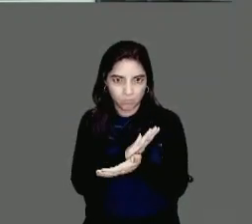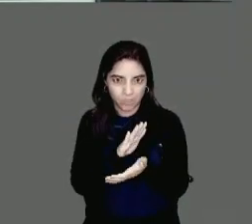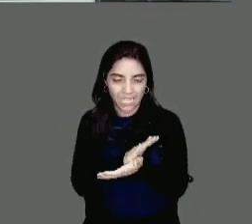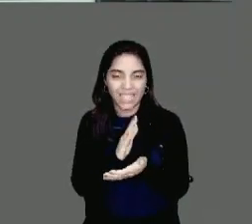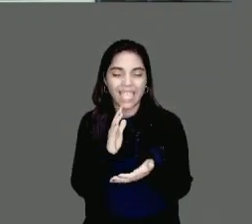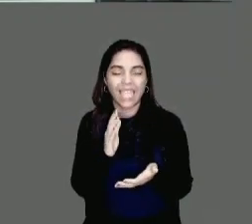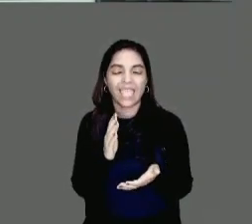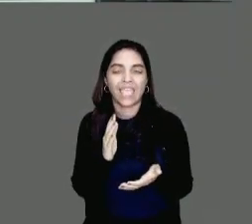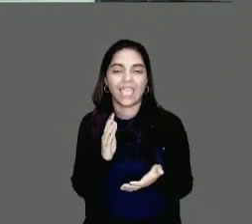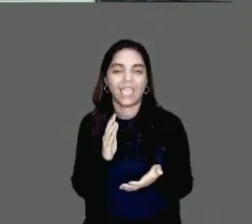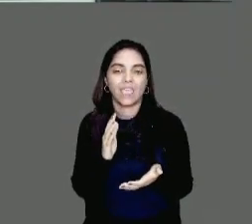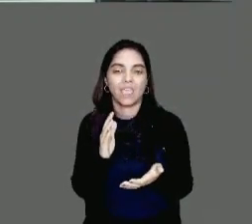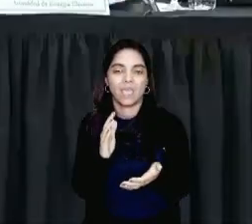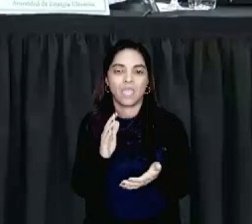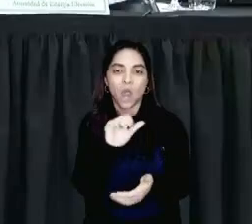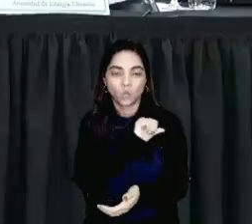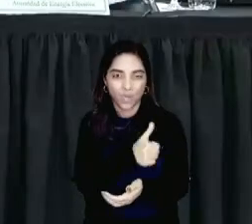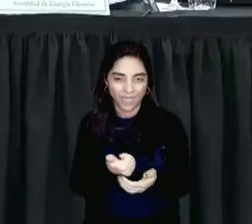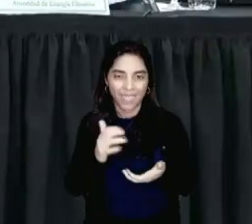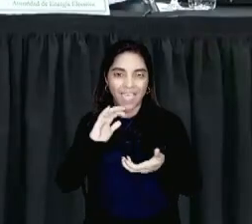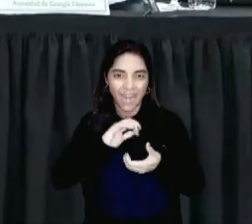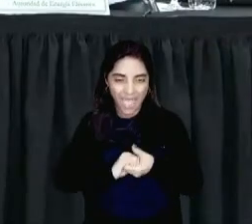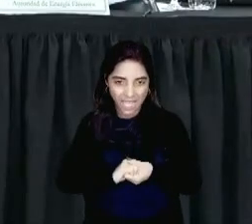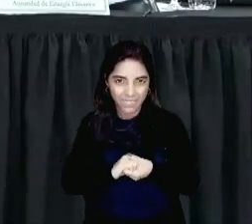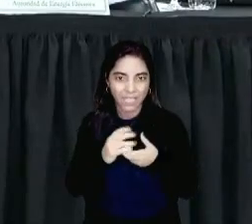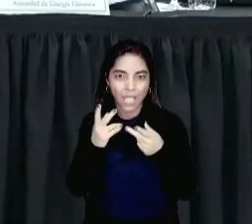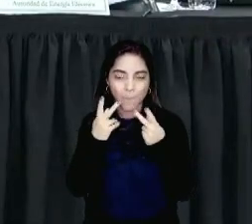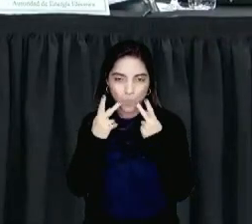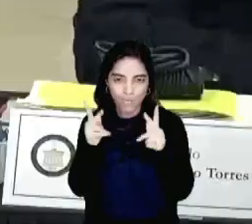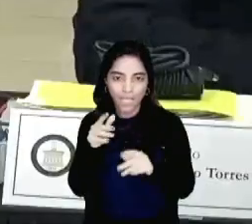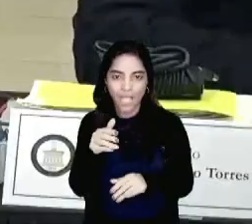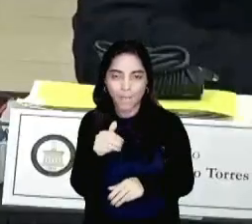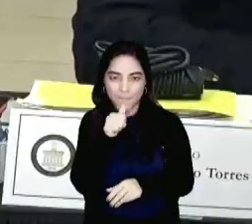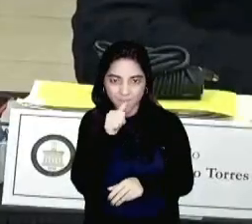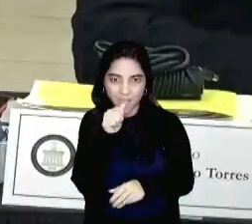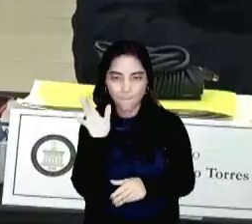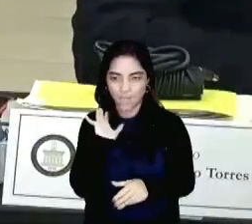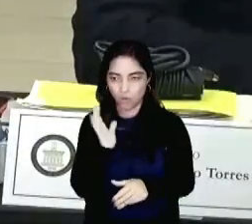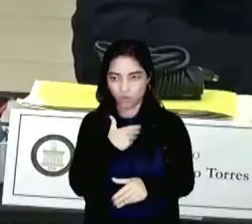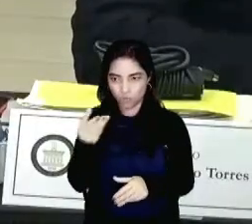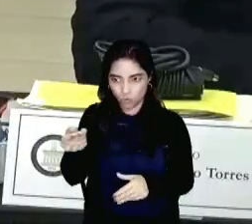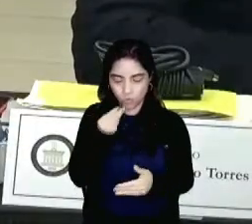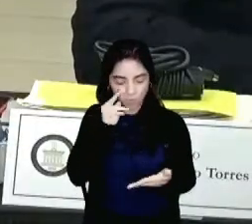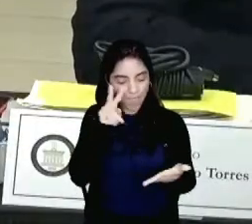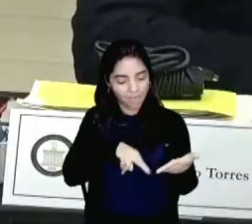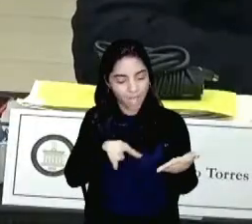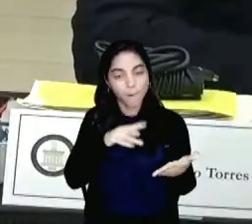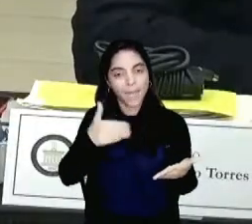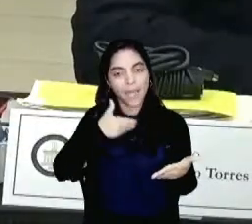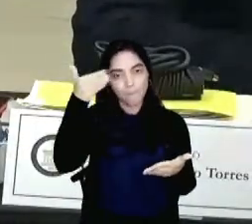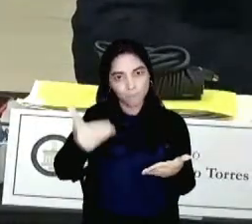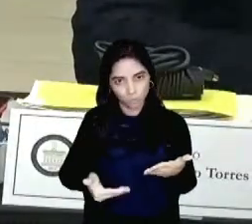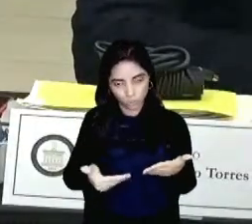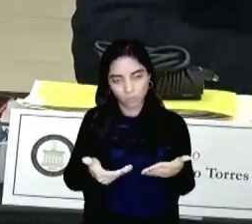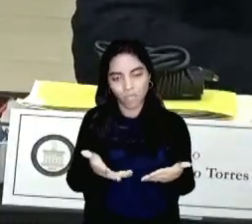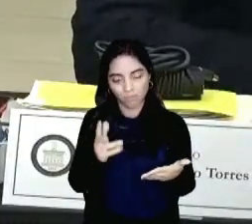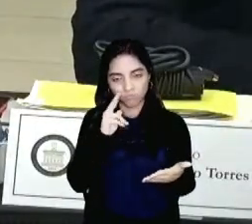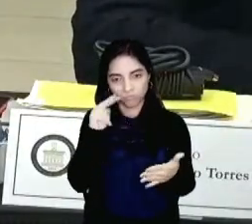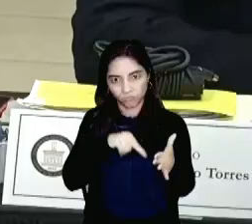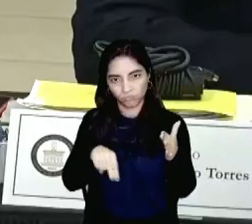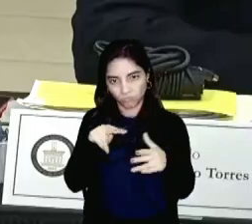alianza público privadas para tener la oportunidad de evaluarlo previo a la próxima vista de así